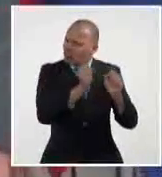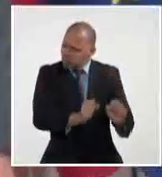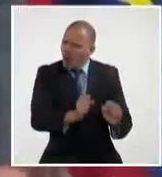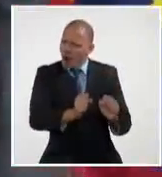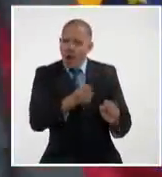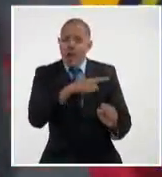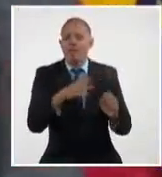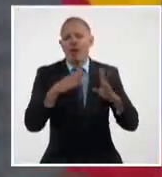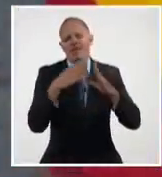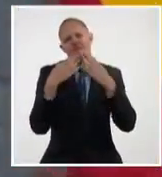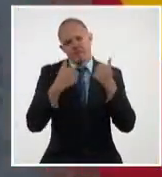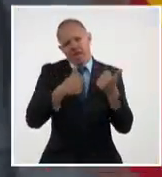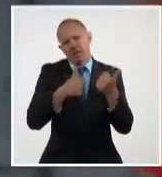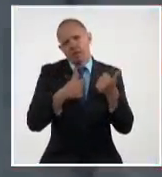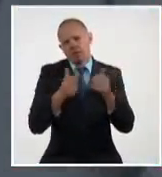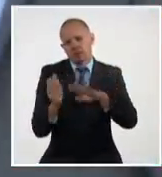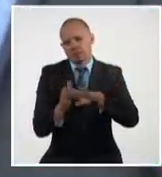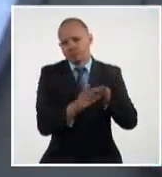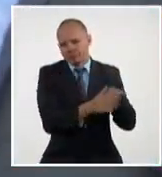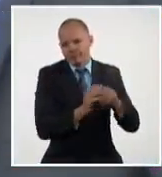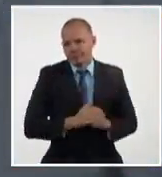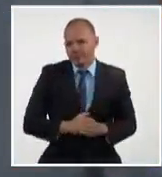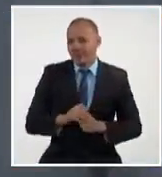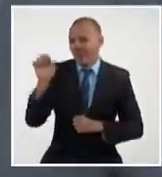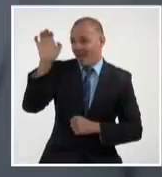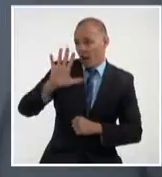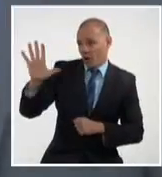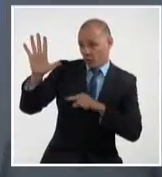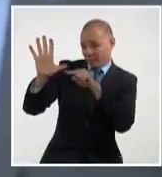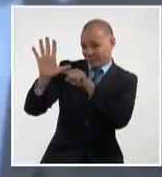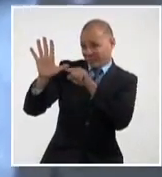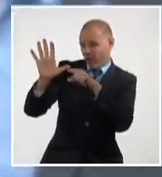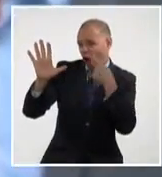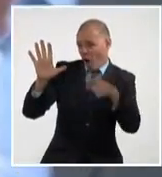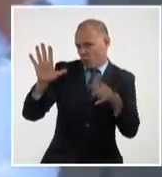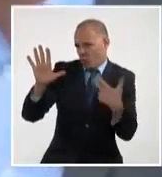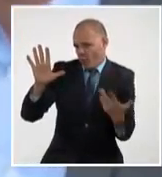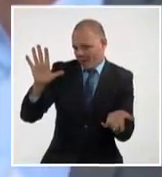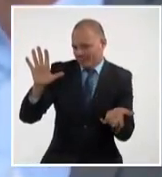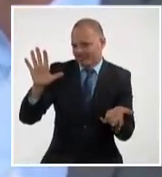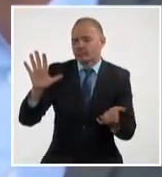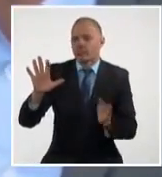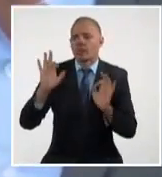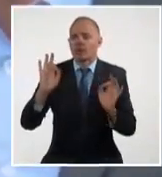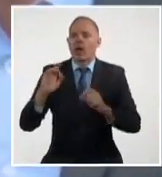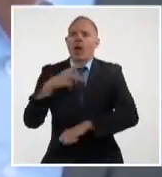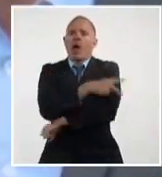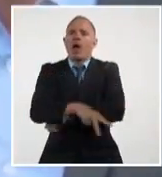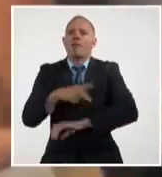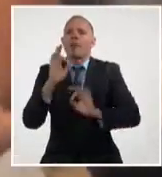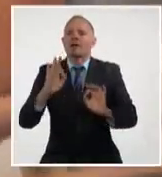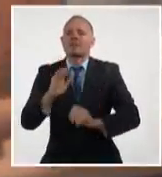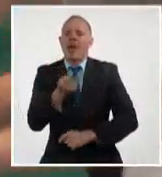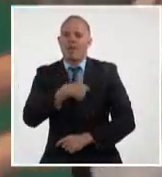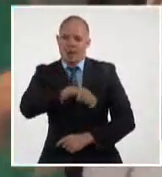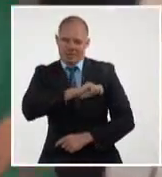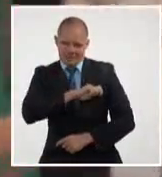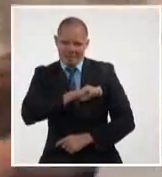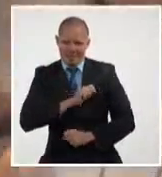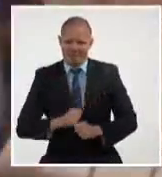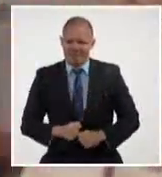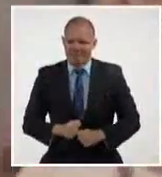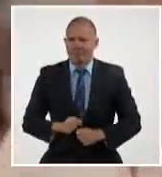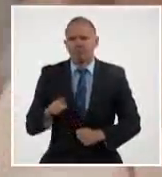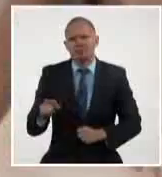Otro de los temas de la realidad europea que en 2023 centró la atención de los medios de prensa fue la